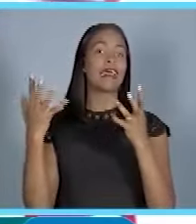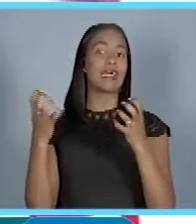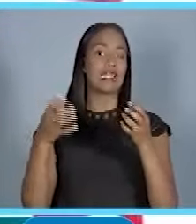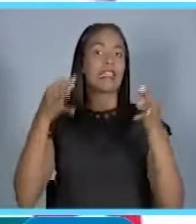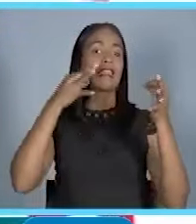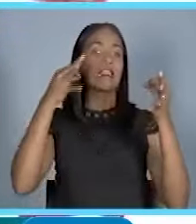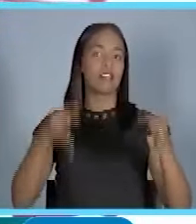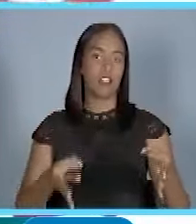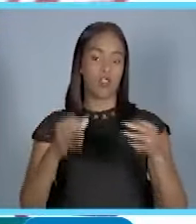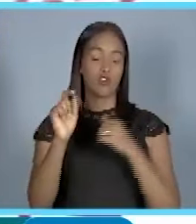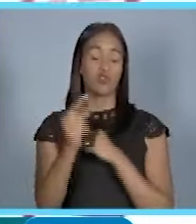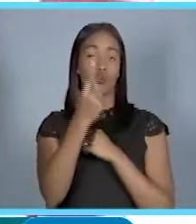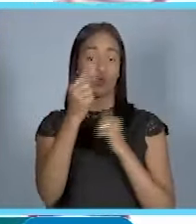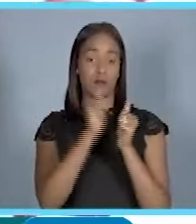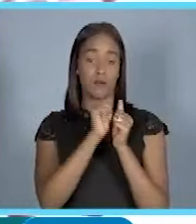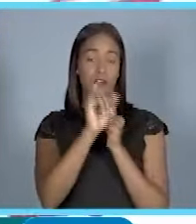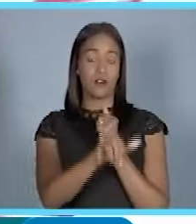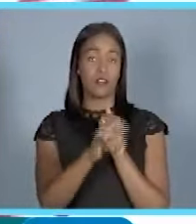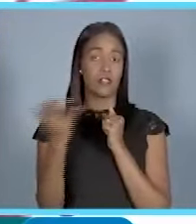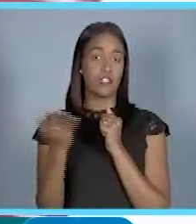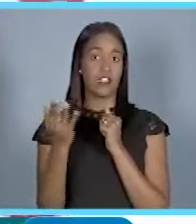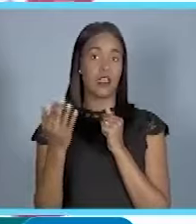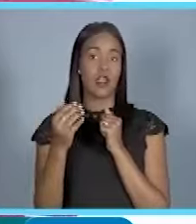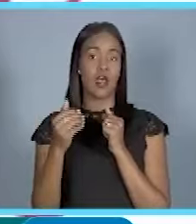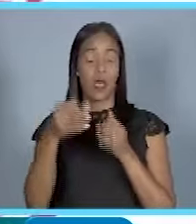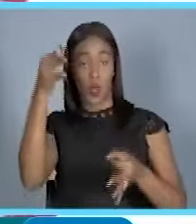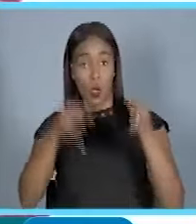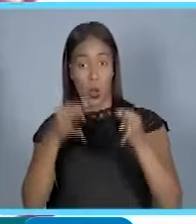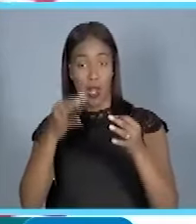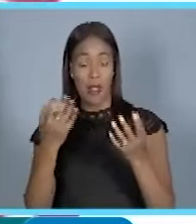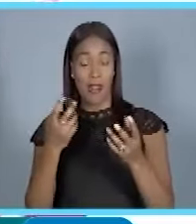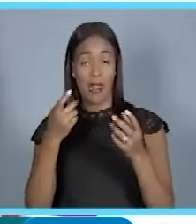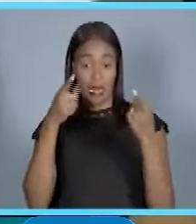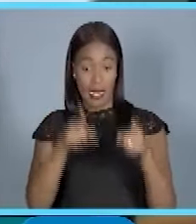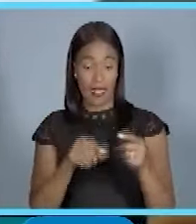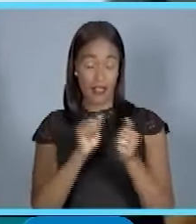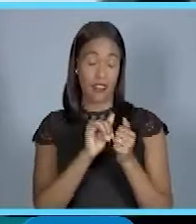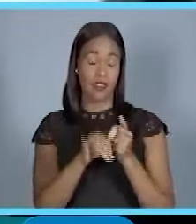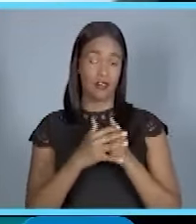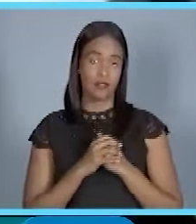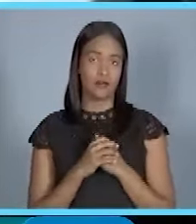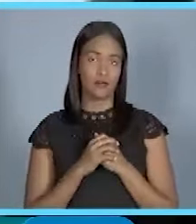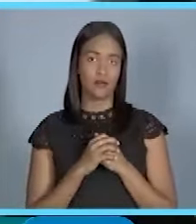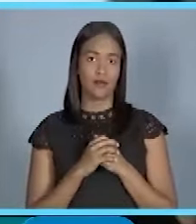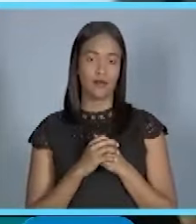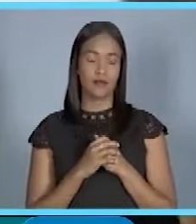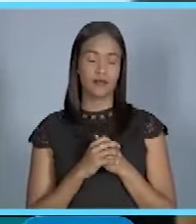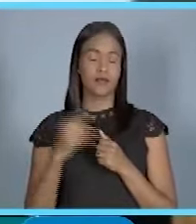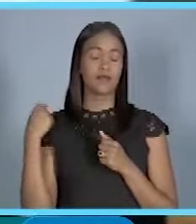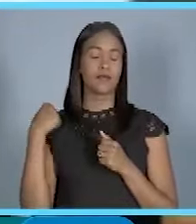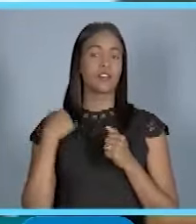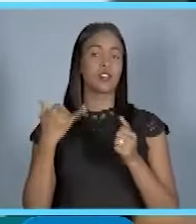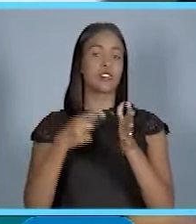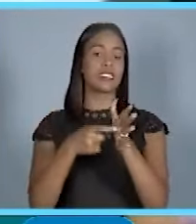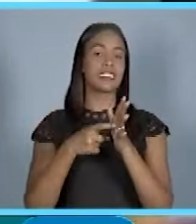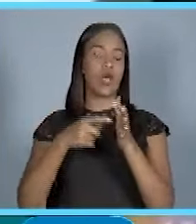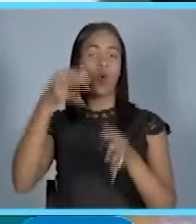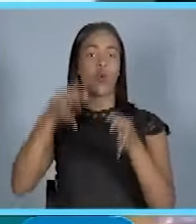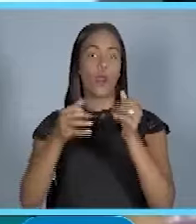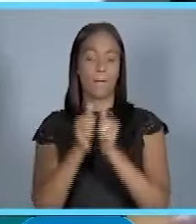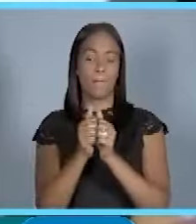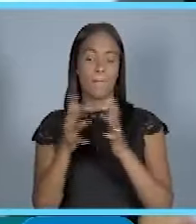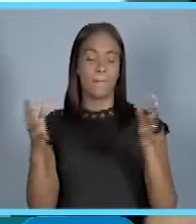decisión, toda vez que no hay un bien jurídico gravemente lesionado. Estamos exigiendo justicia y que se amplíen